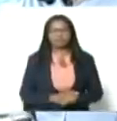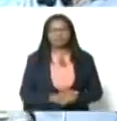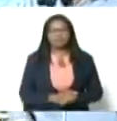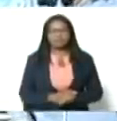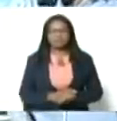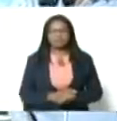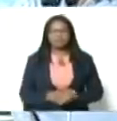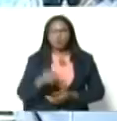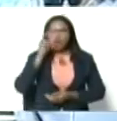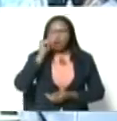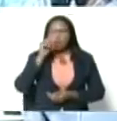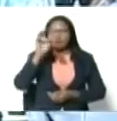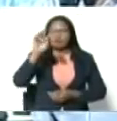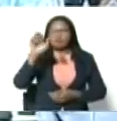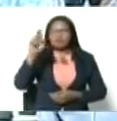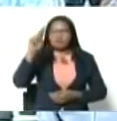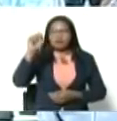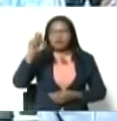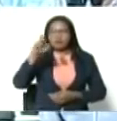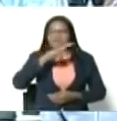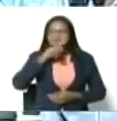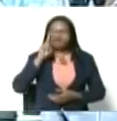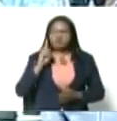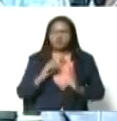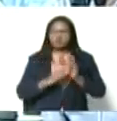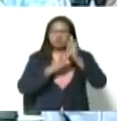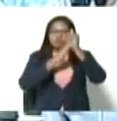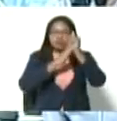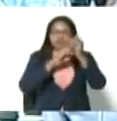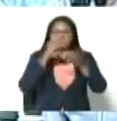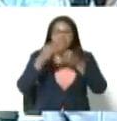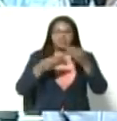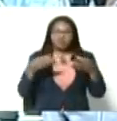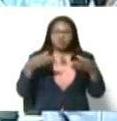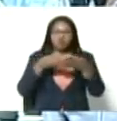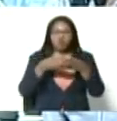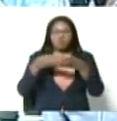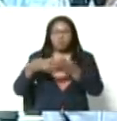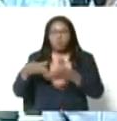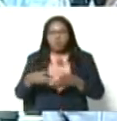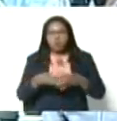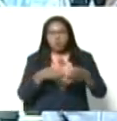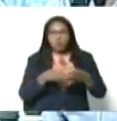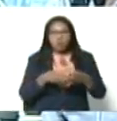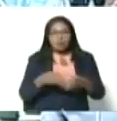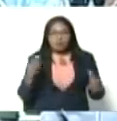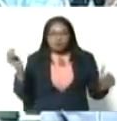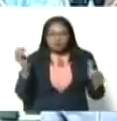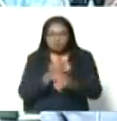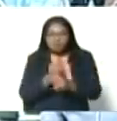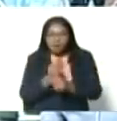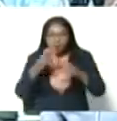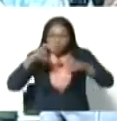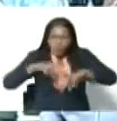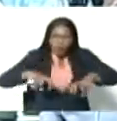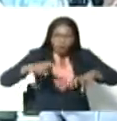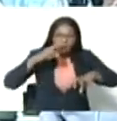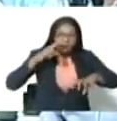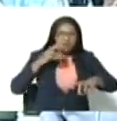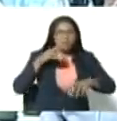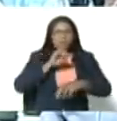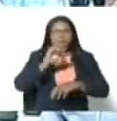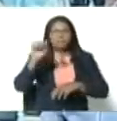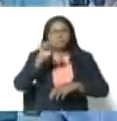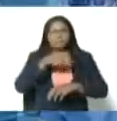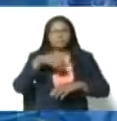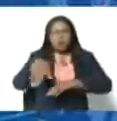Nahum Fernández lo nombré hace 2 semanas, y creó algo que se llama las Brigadas Cazahueco. Y va por la calle cazando